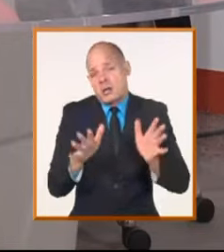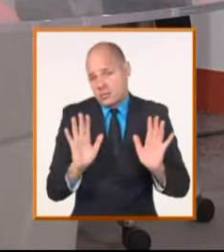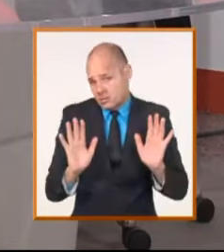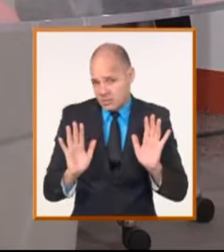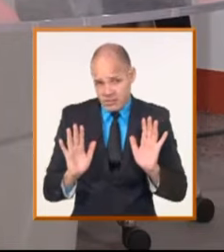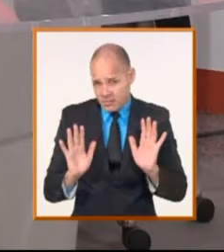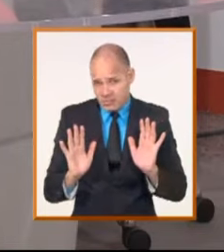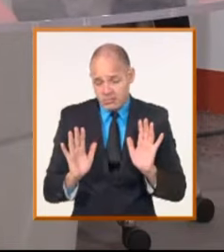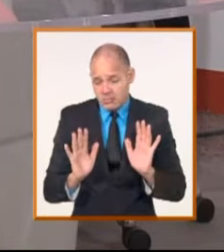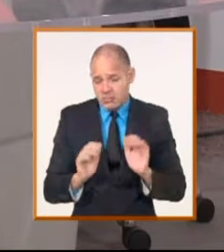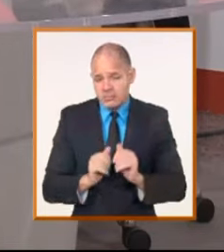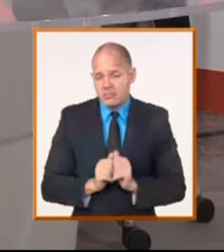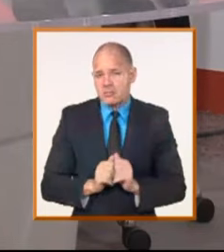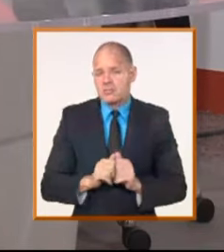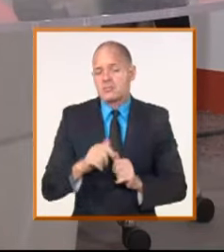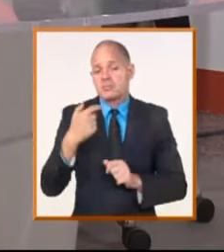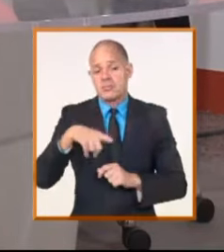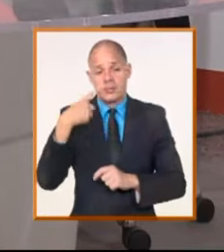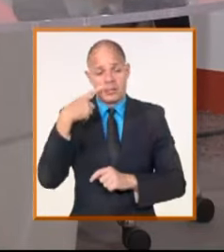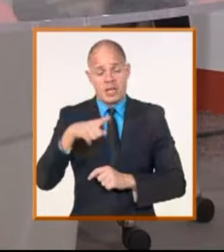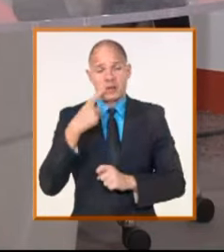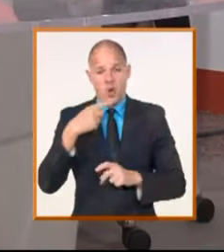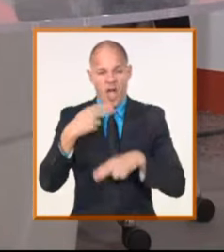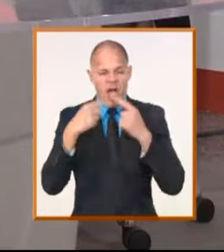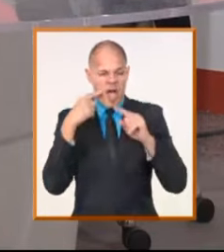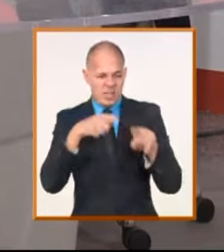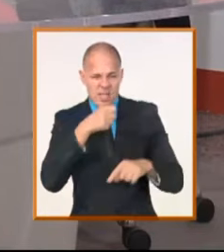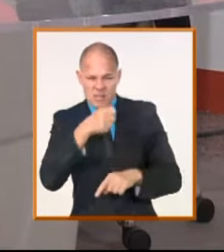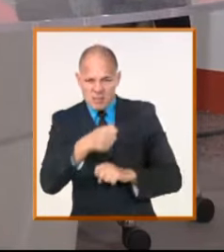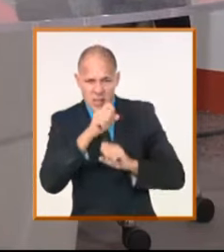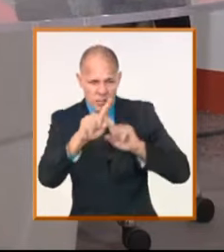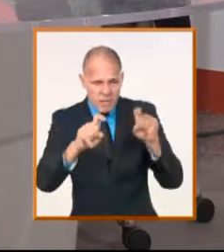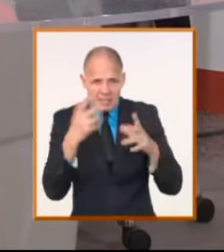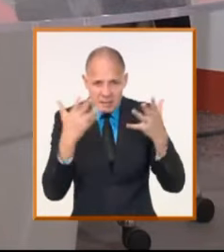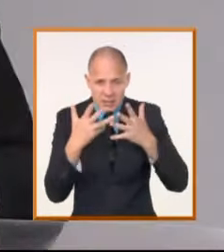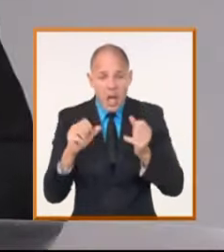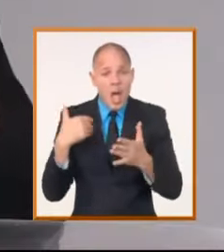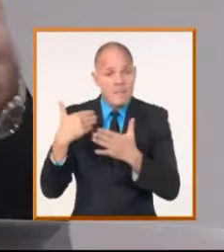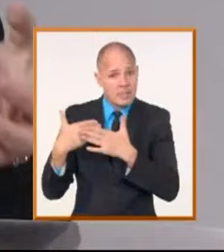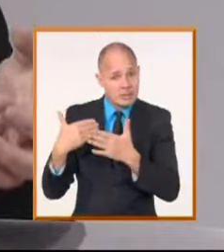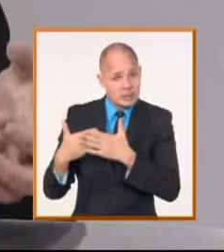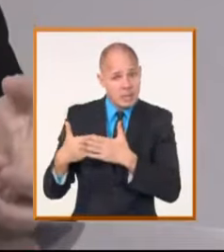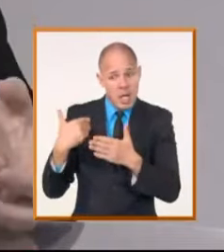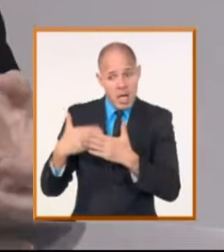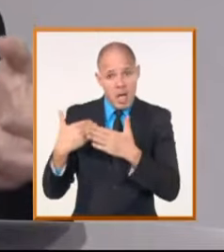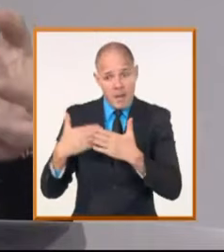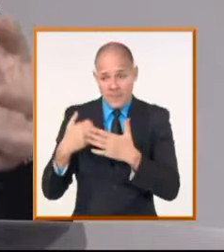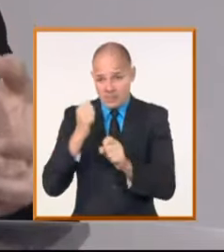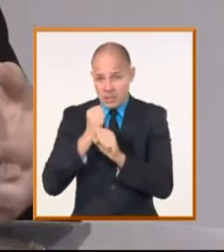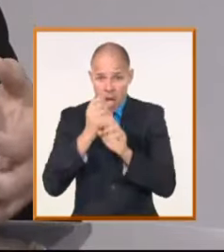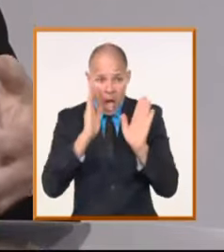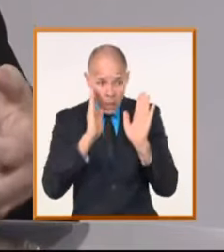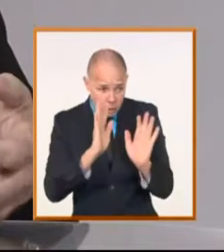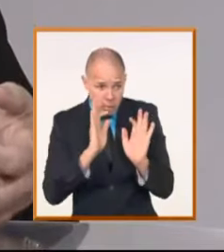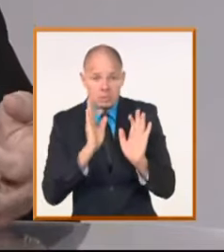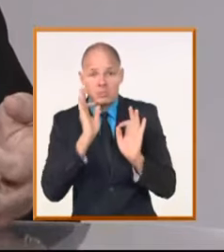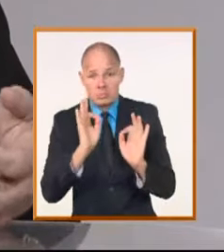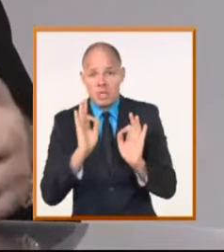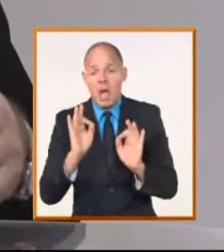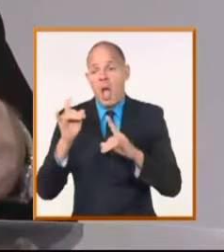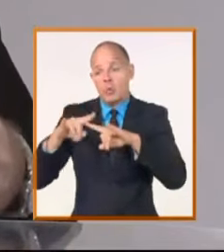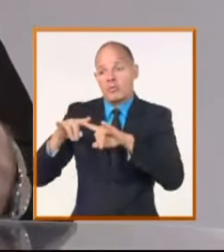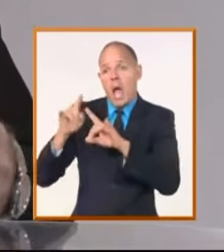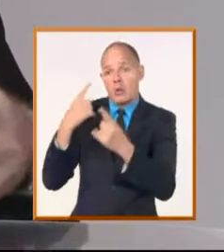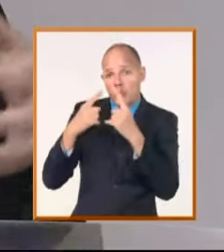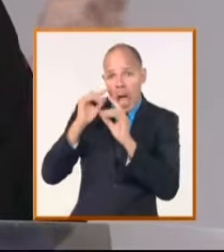se produjo en 2016. Estamos hablando de empresas que viven de eso, si fallan entonces... Empresas, estamos hablando de universidades que muchas veces dependen